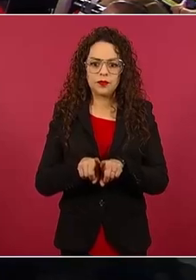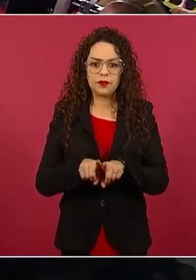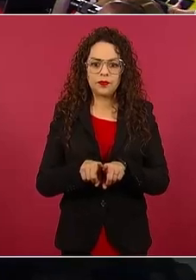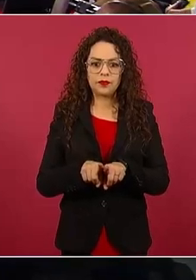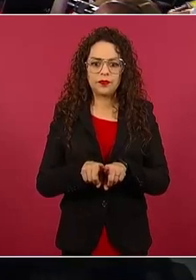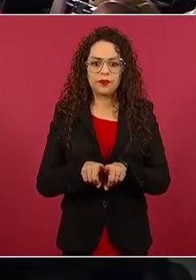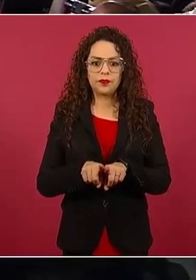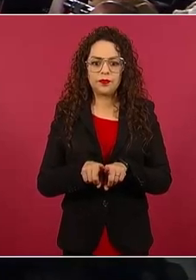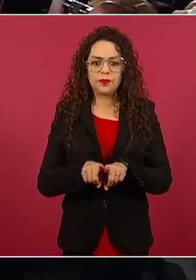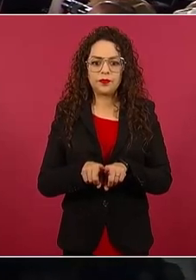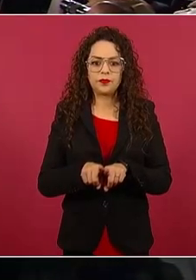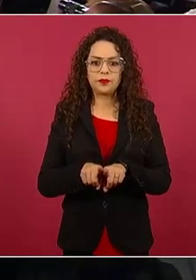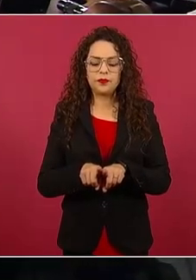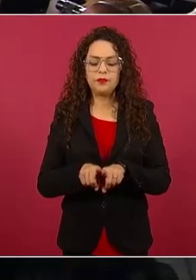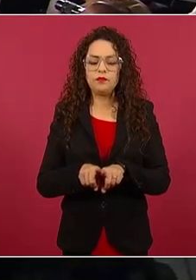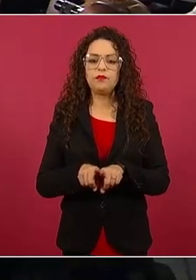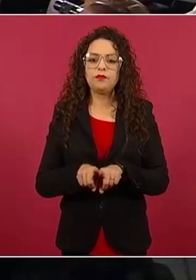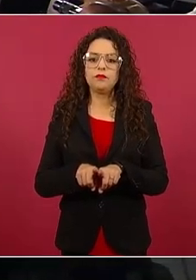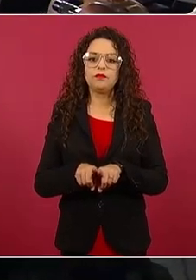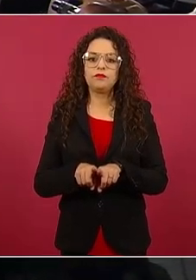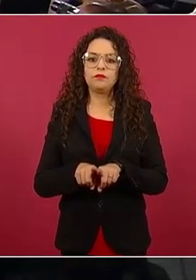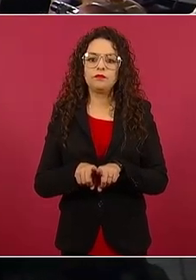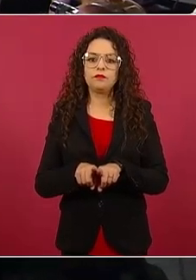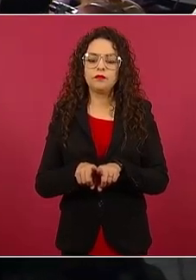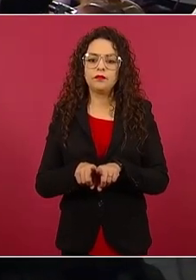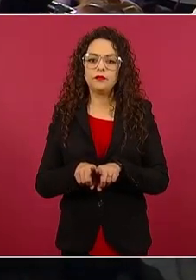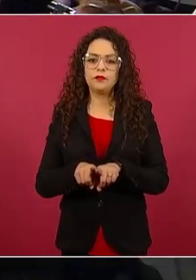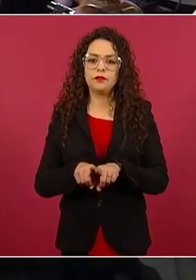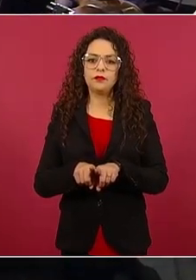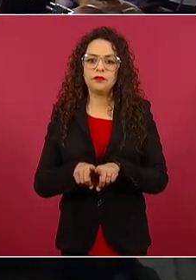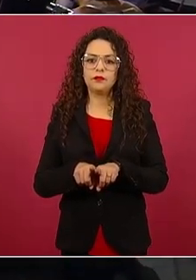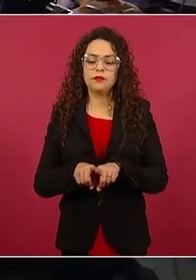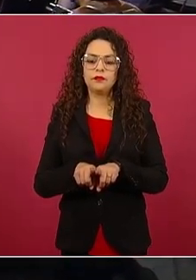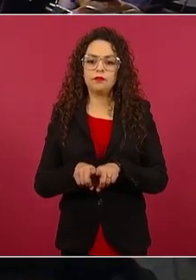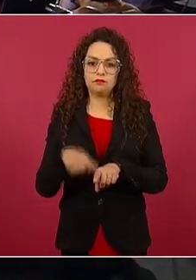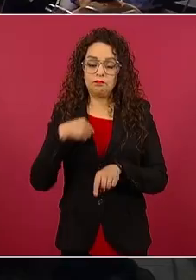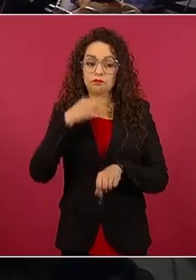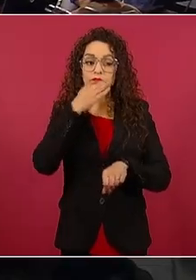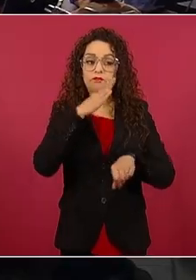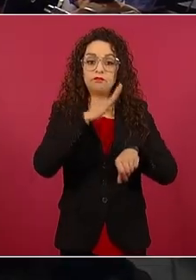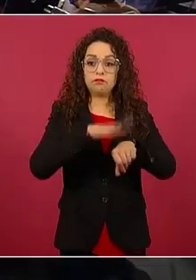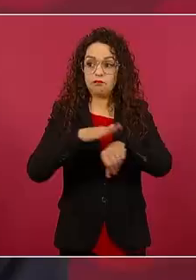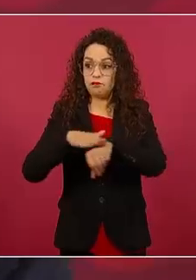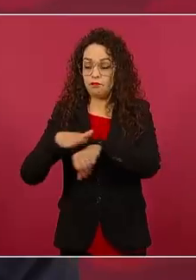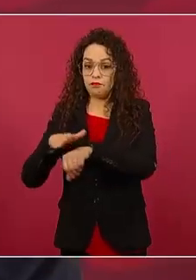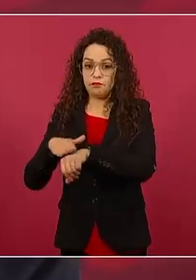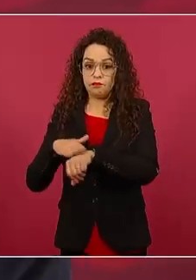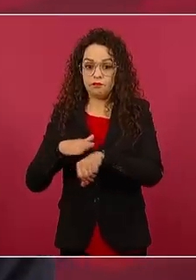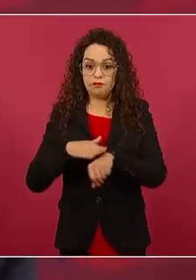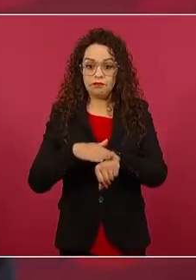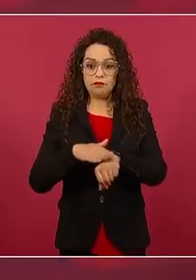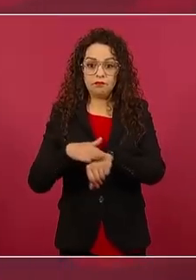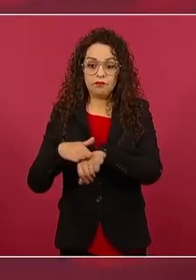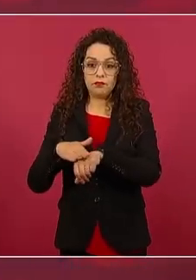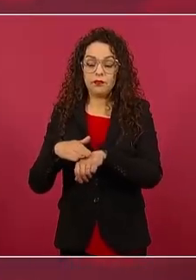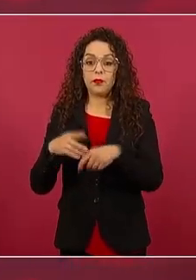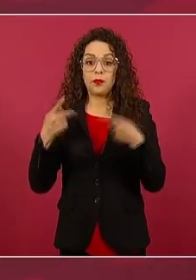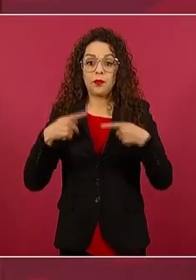También decirle a nuestros paisanos que tienen origen